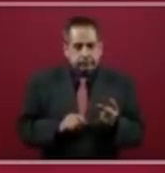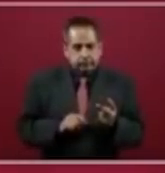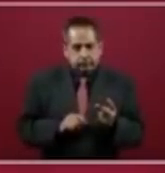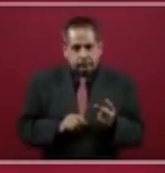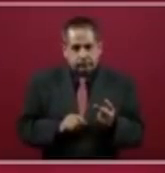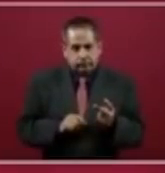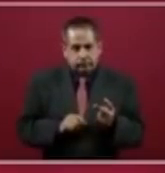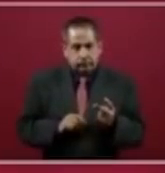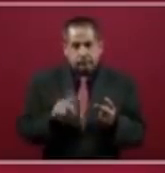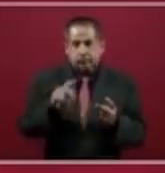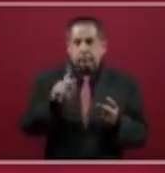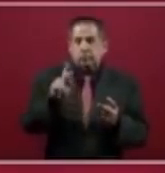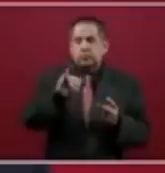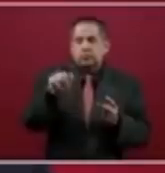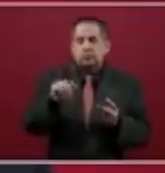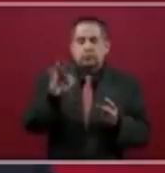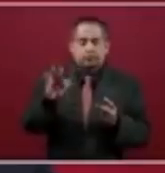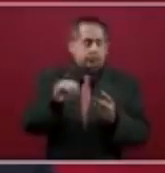el Poder Judicial.